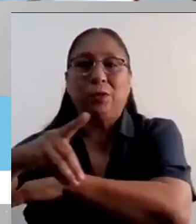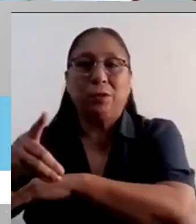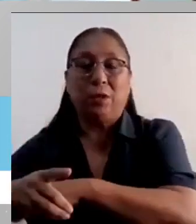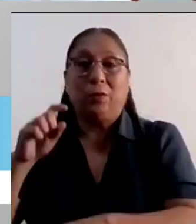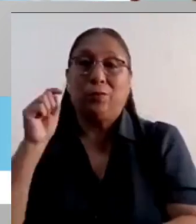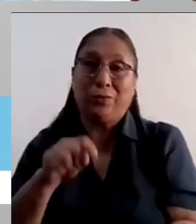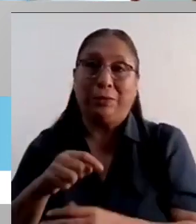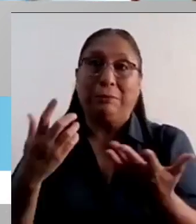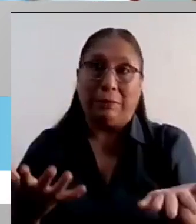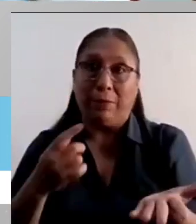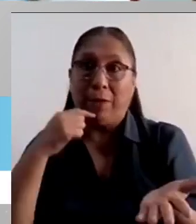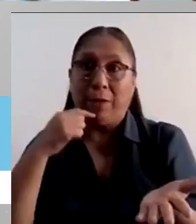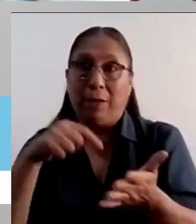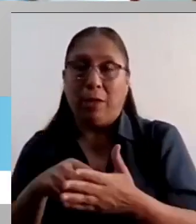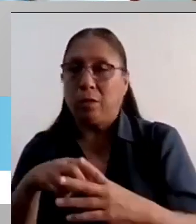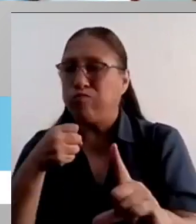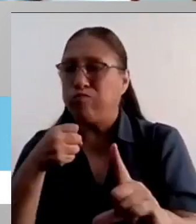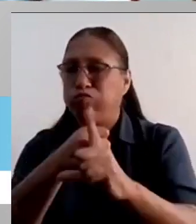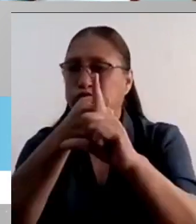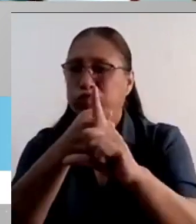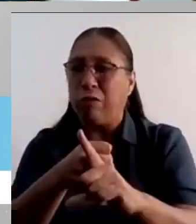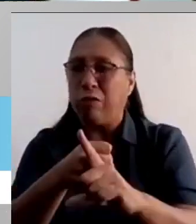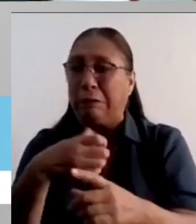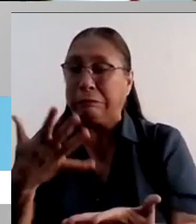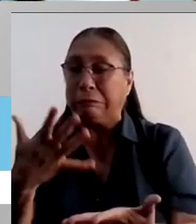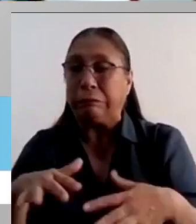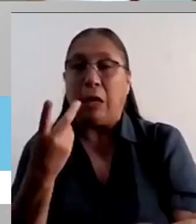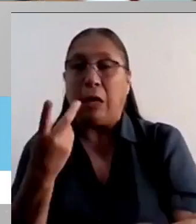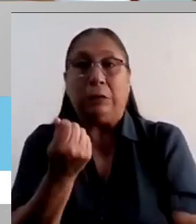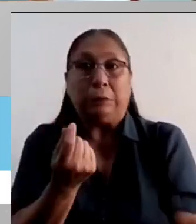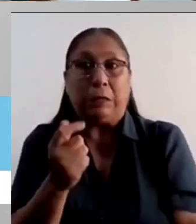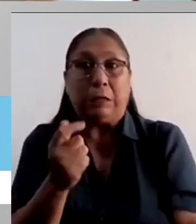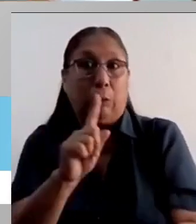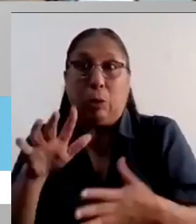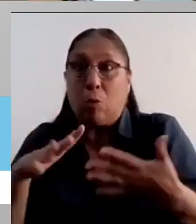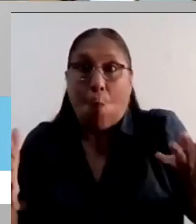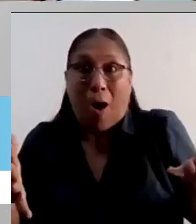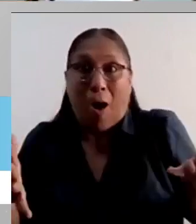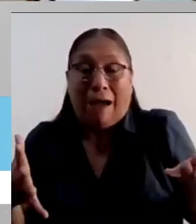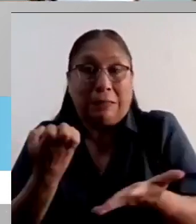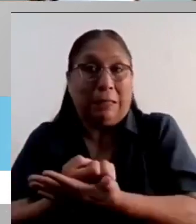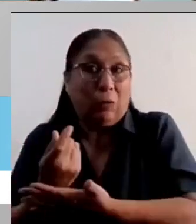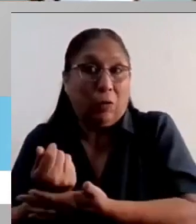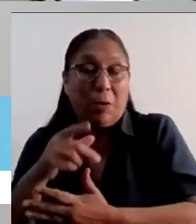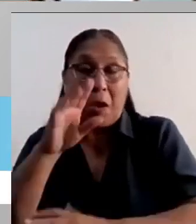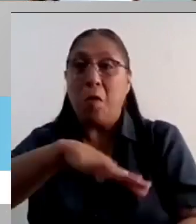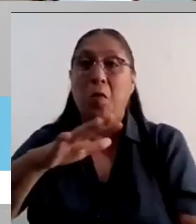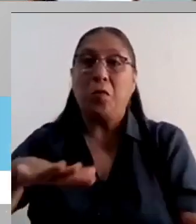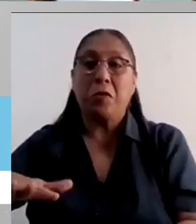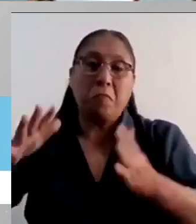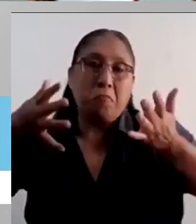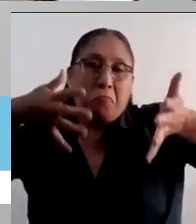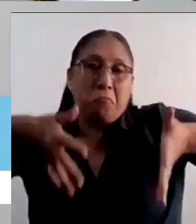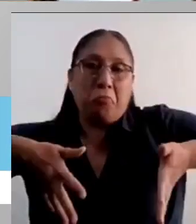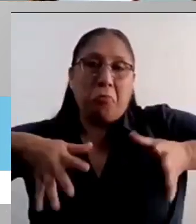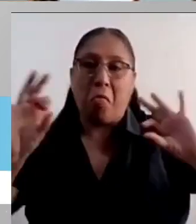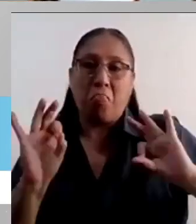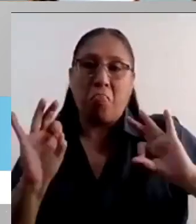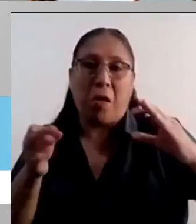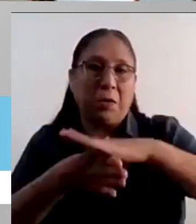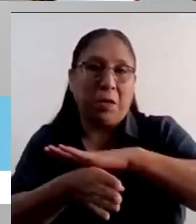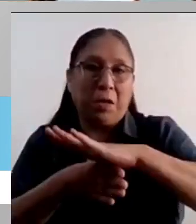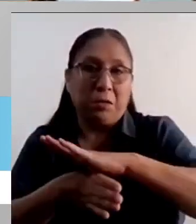cual también es un impacto fuerte a su economía. Y cuando no hay esta economía, simplemente los niños indígenas se quedan sin acceso a